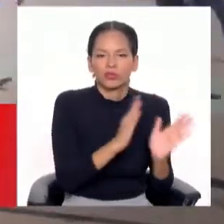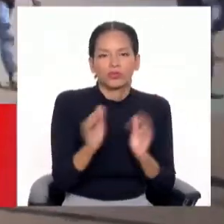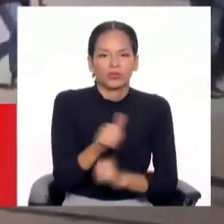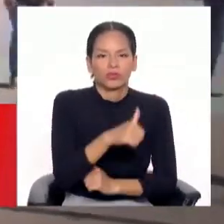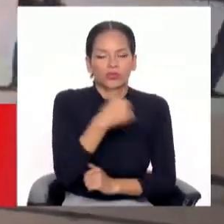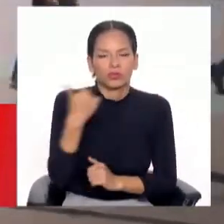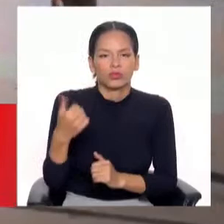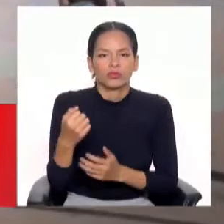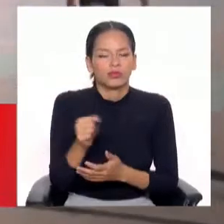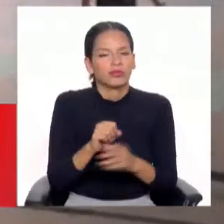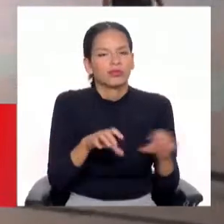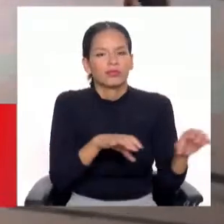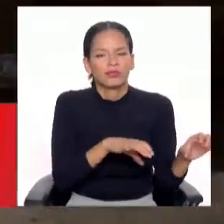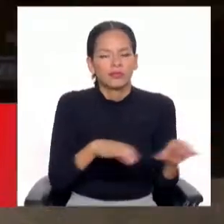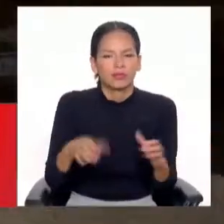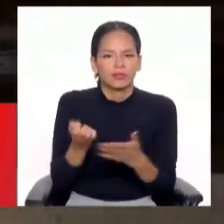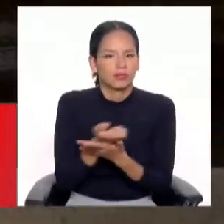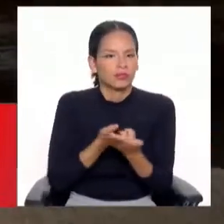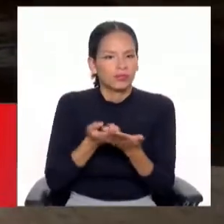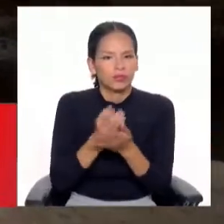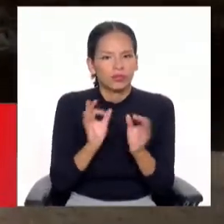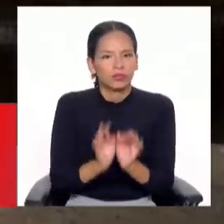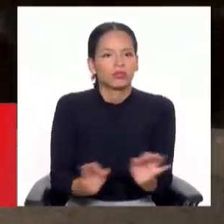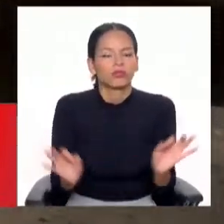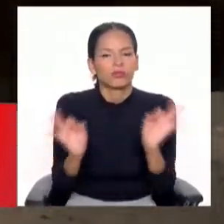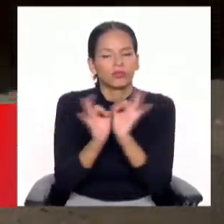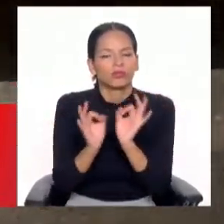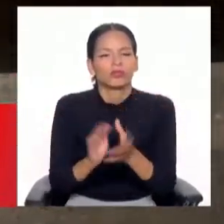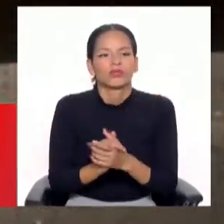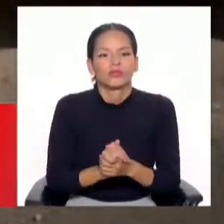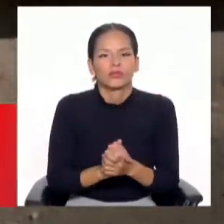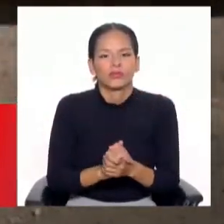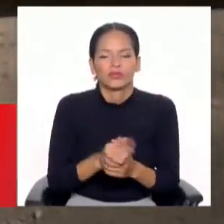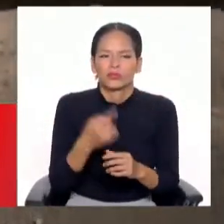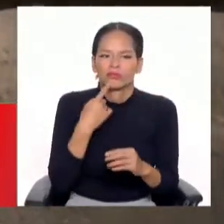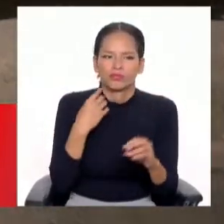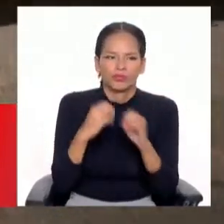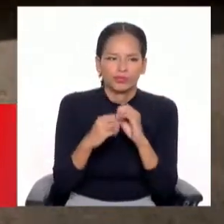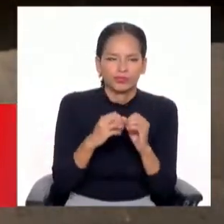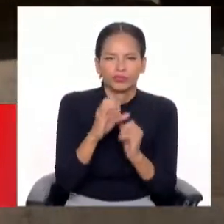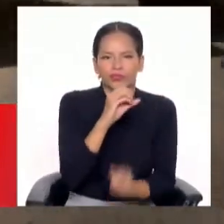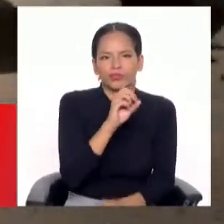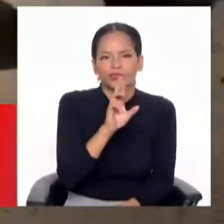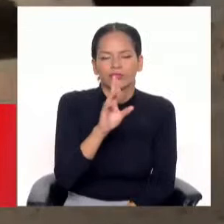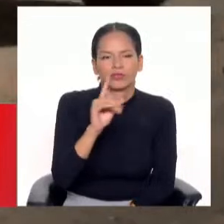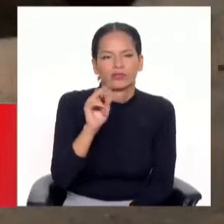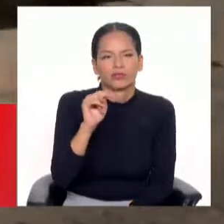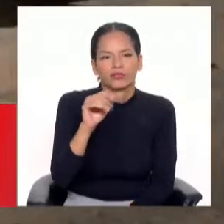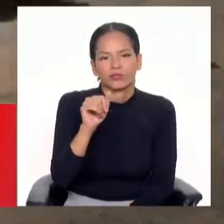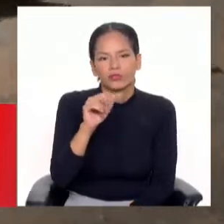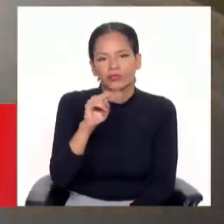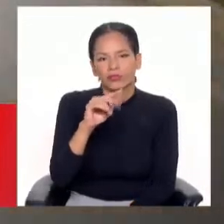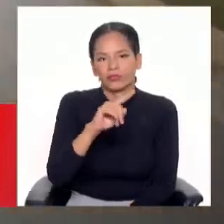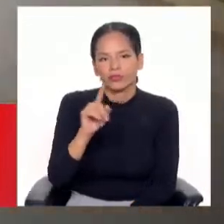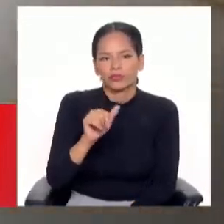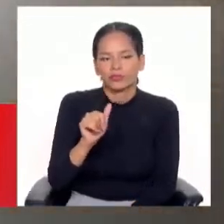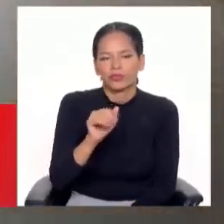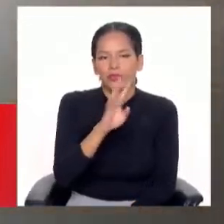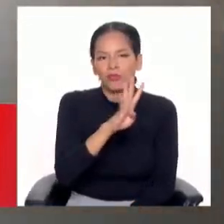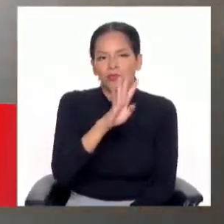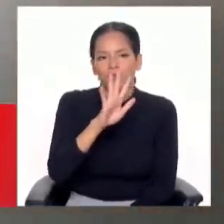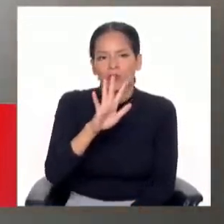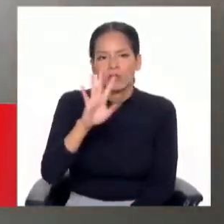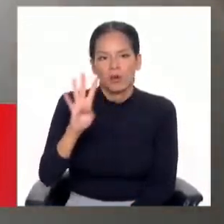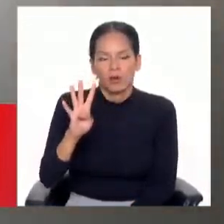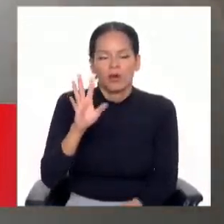actividades económicas, que también son importantes. Indican que están modificando la ordenanza 454 para mejorar